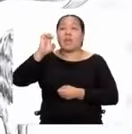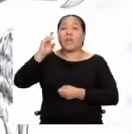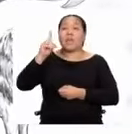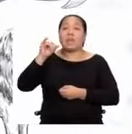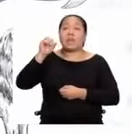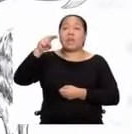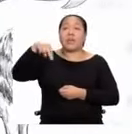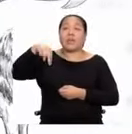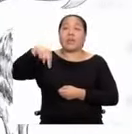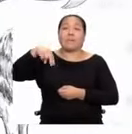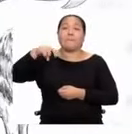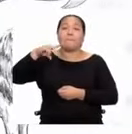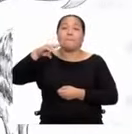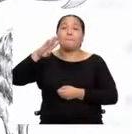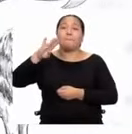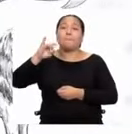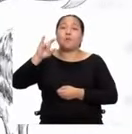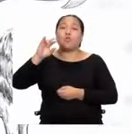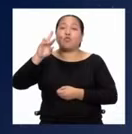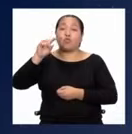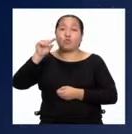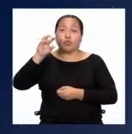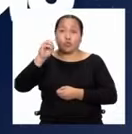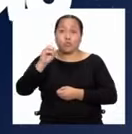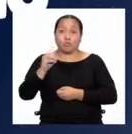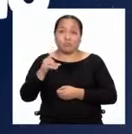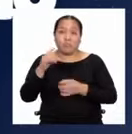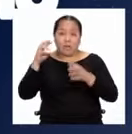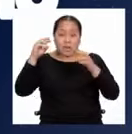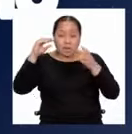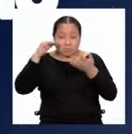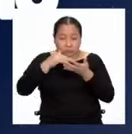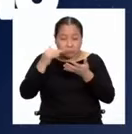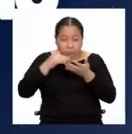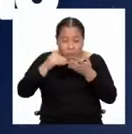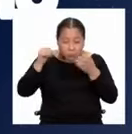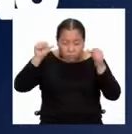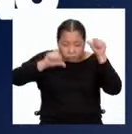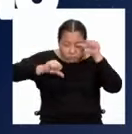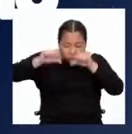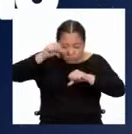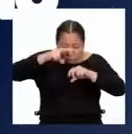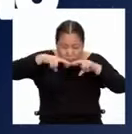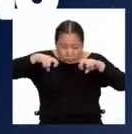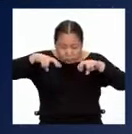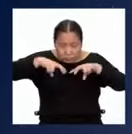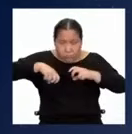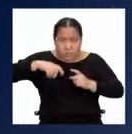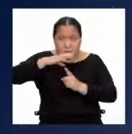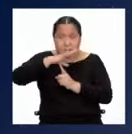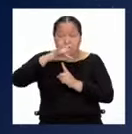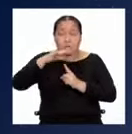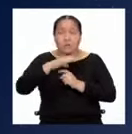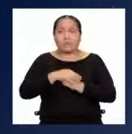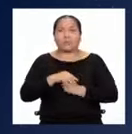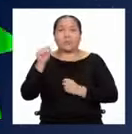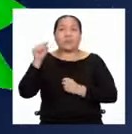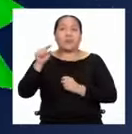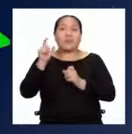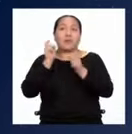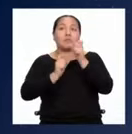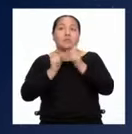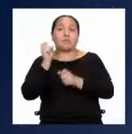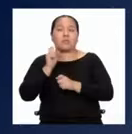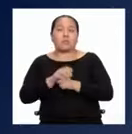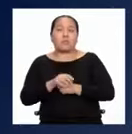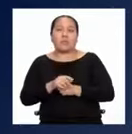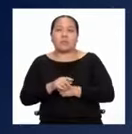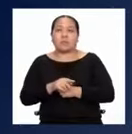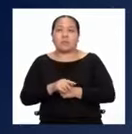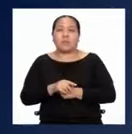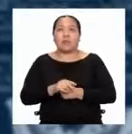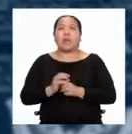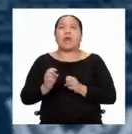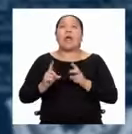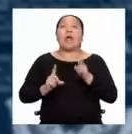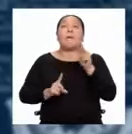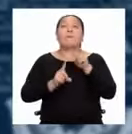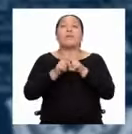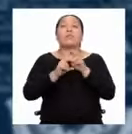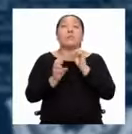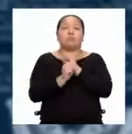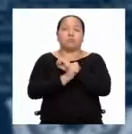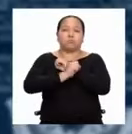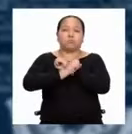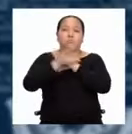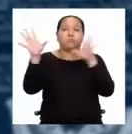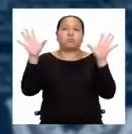ciencias naturales. En ese tiempo, los naturalistas creían que todas las especies o bien fueron hechas al principio del origen del